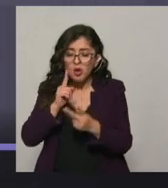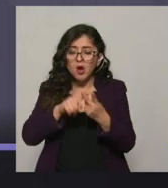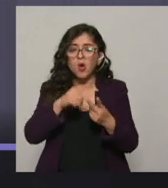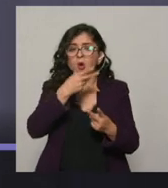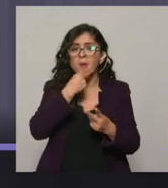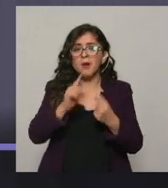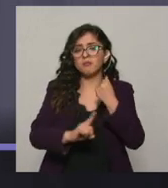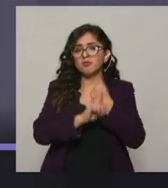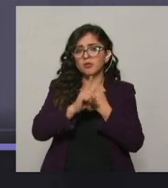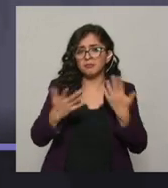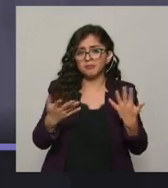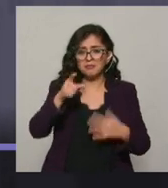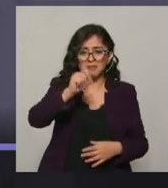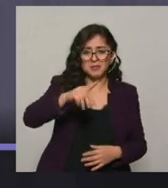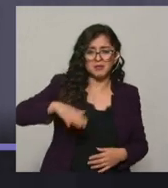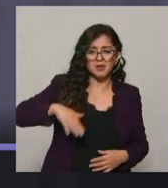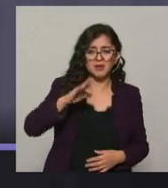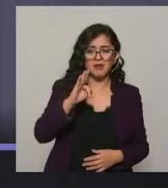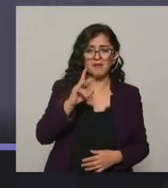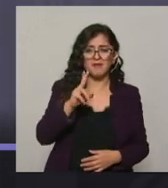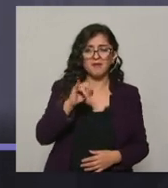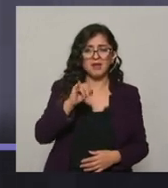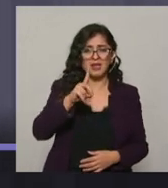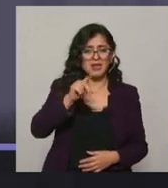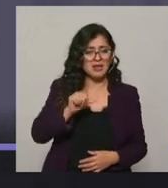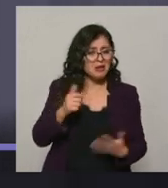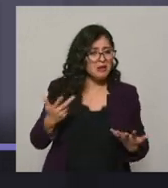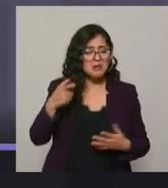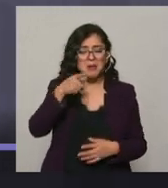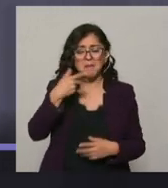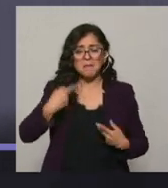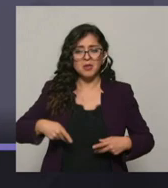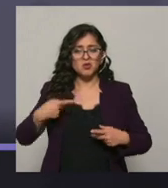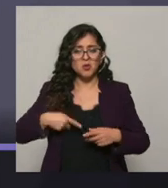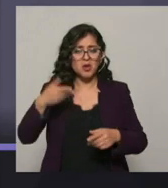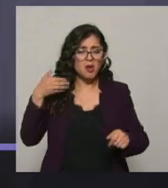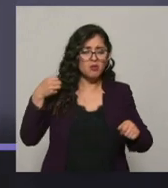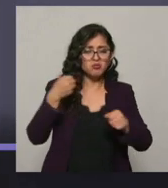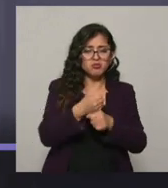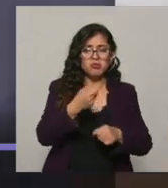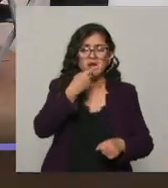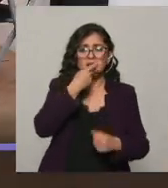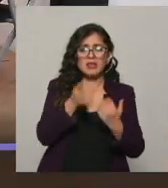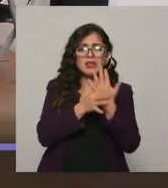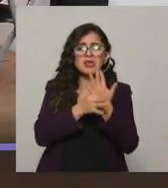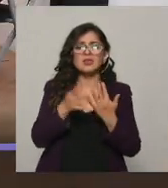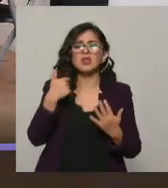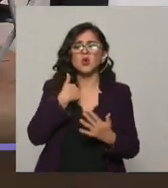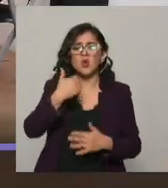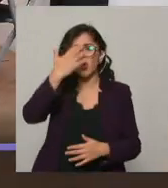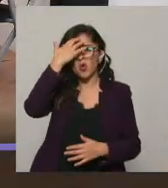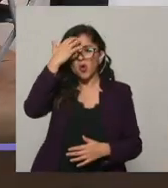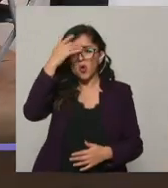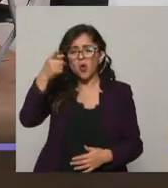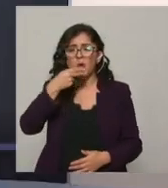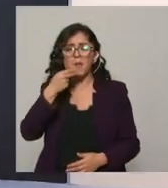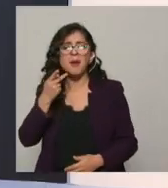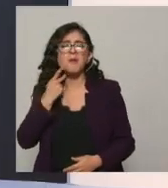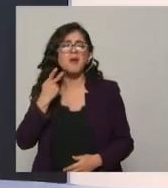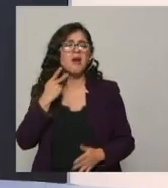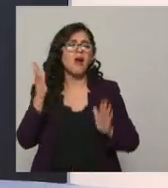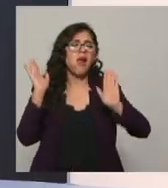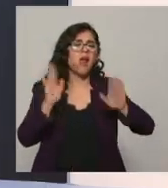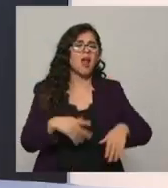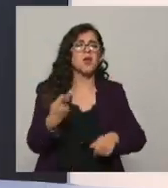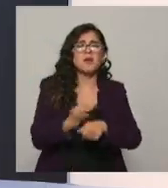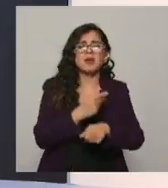ves lo que menciona Frida, que la persona agresora dice que conocía a un político y que iba a salir de inmediato.